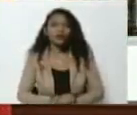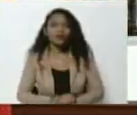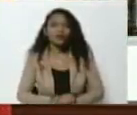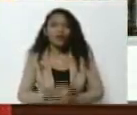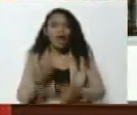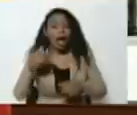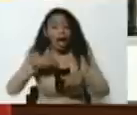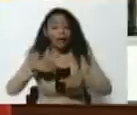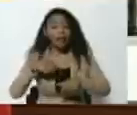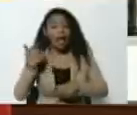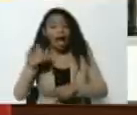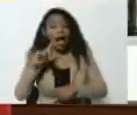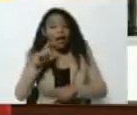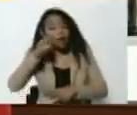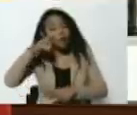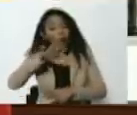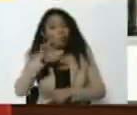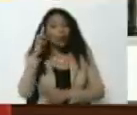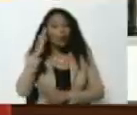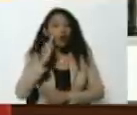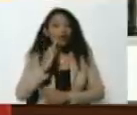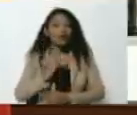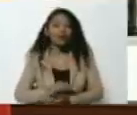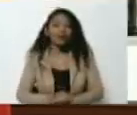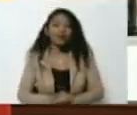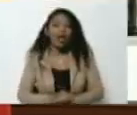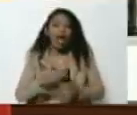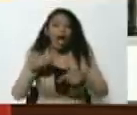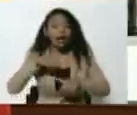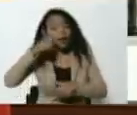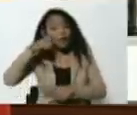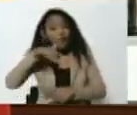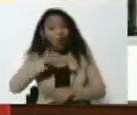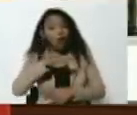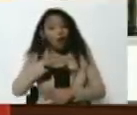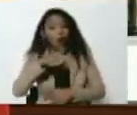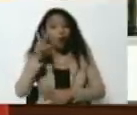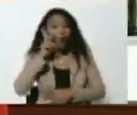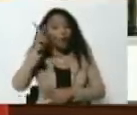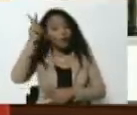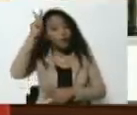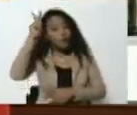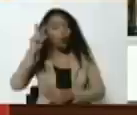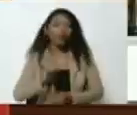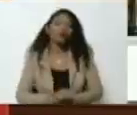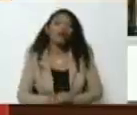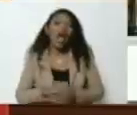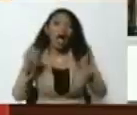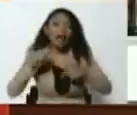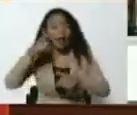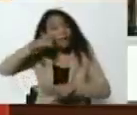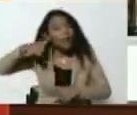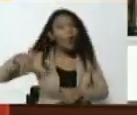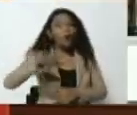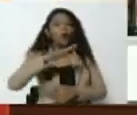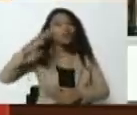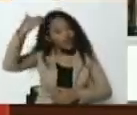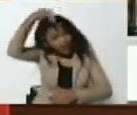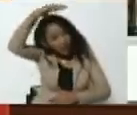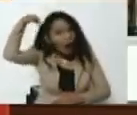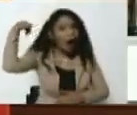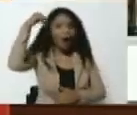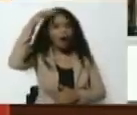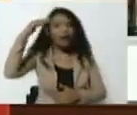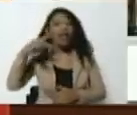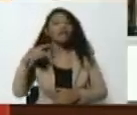aquí está el pueblo de Bolívar, aquí está el pueblo de Guaycaipuro, aquí está el pueblo de Rafael Urdaneta